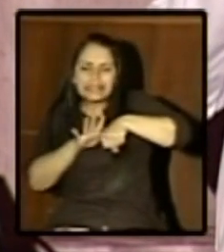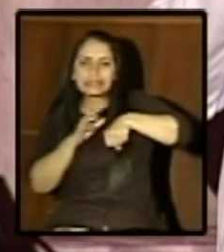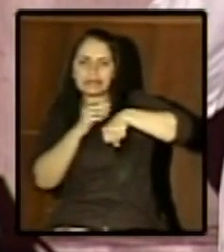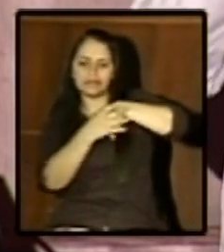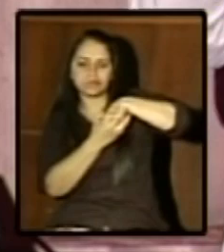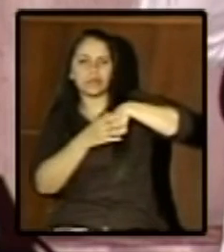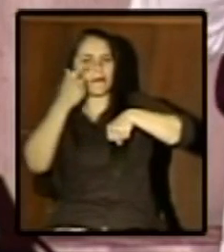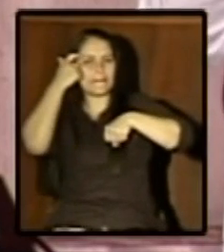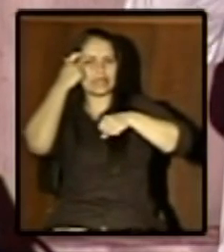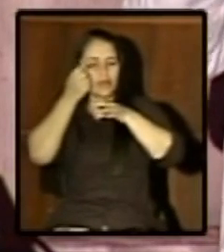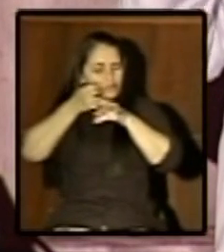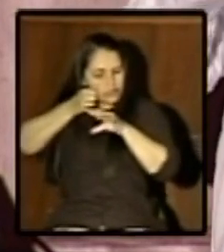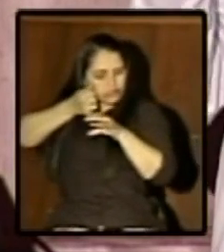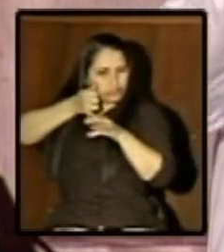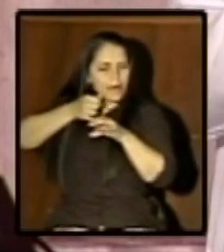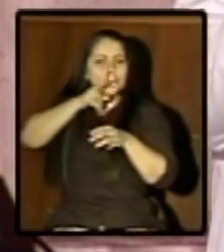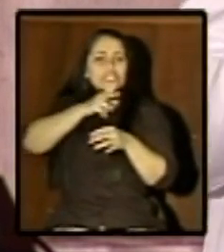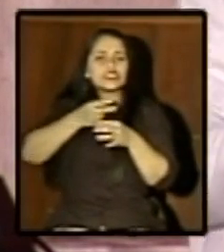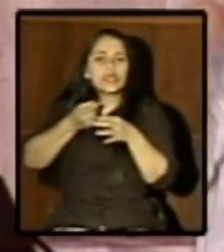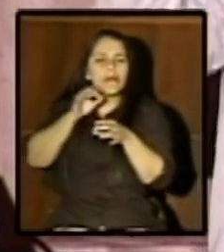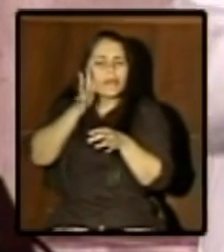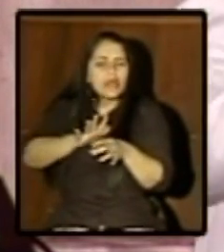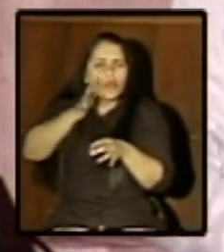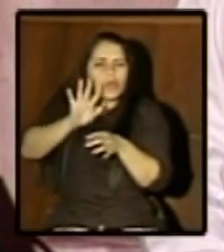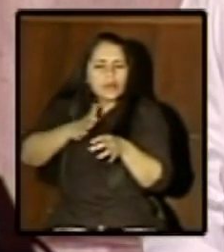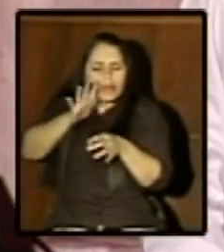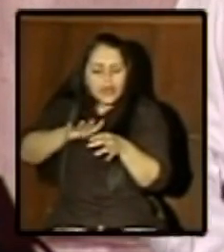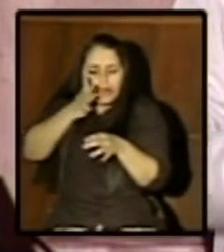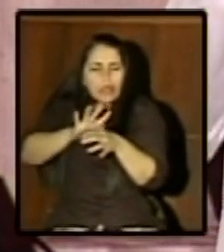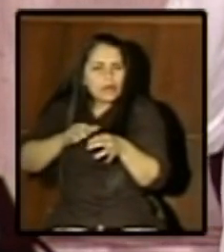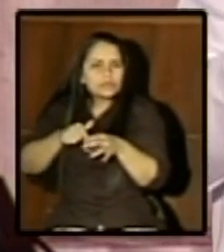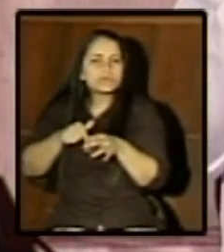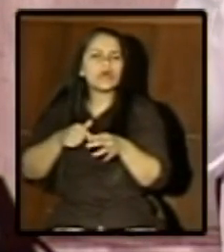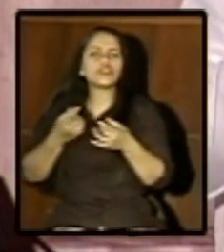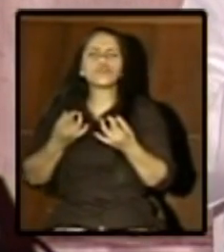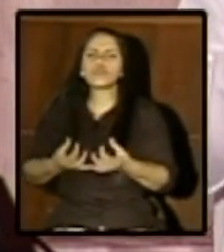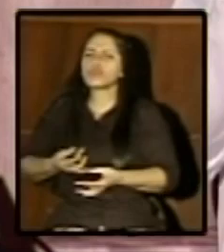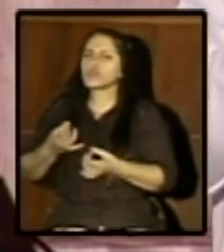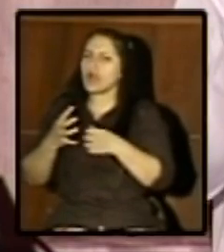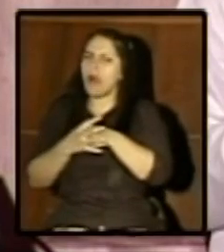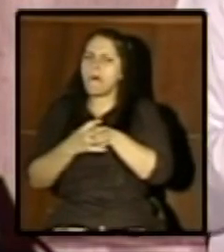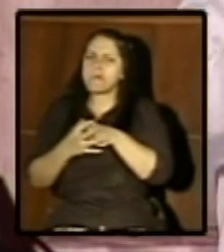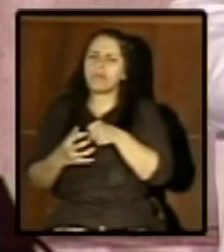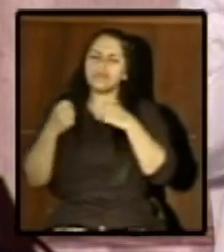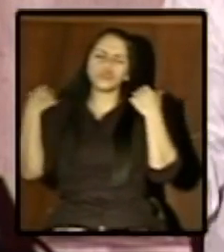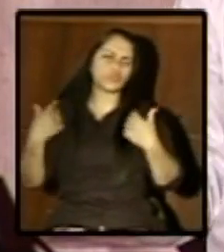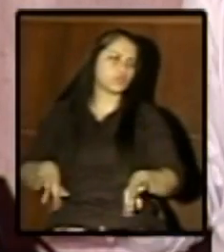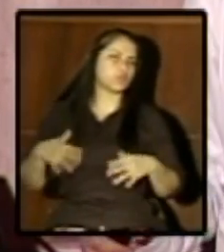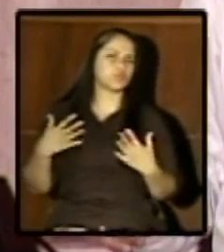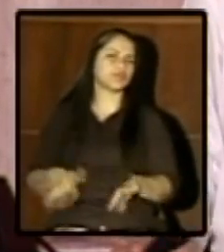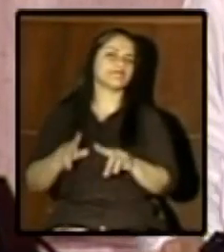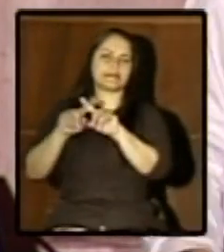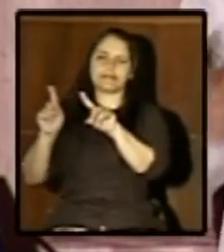vuelven cristales dentro de la articulación, se precipitan. Y si ustedes vieran la foto de microscopio, son una cantidad de vidriecitos así, chin, chin,